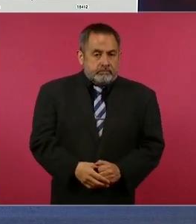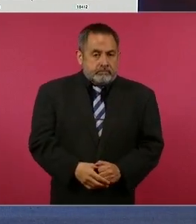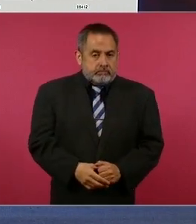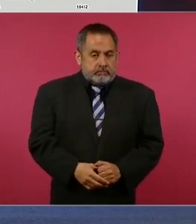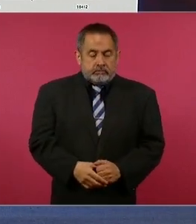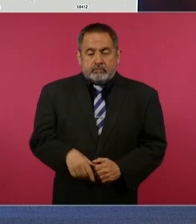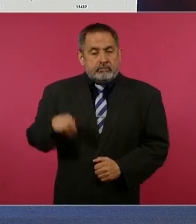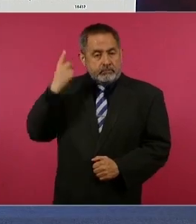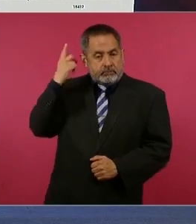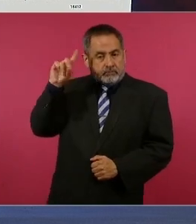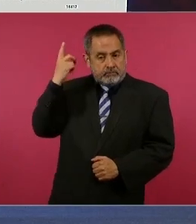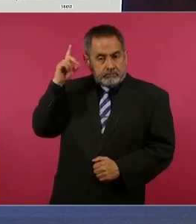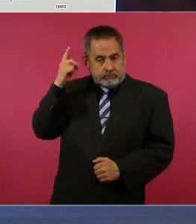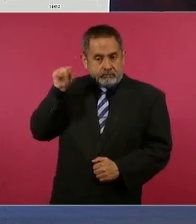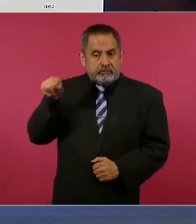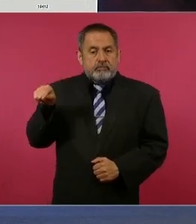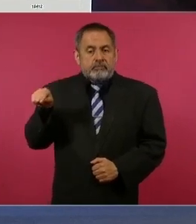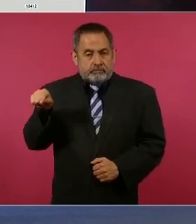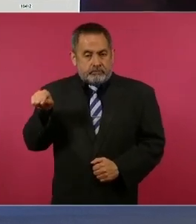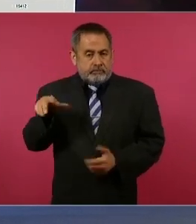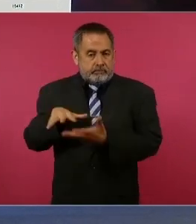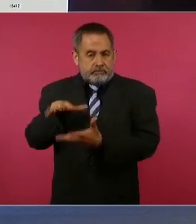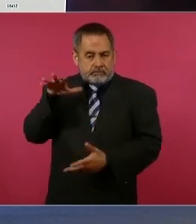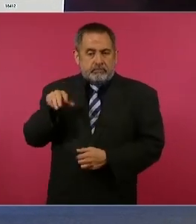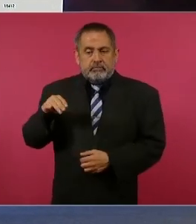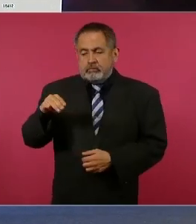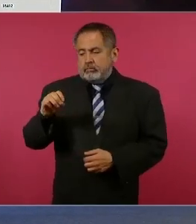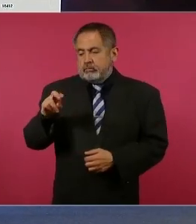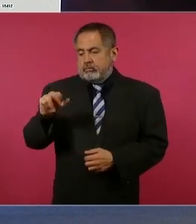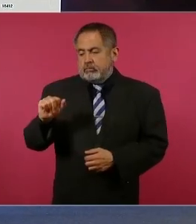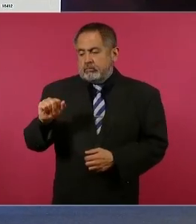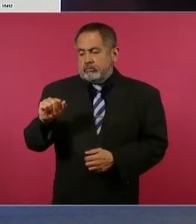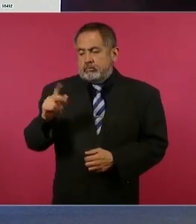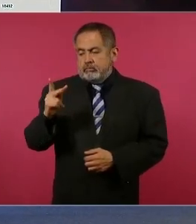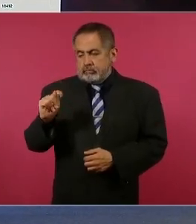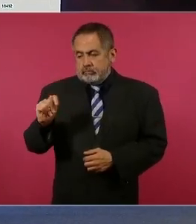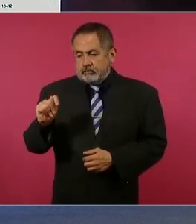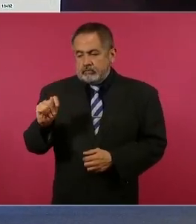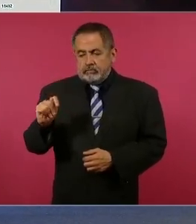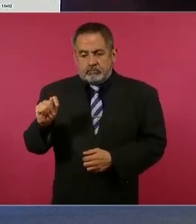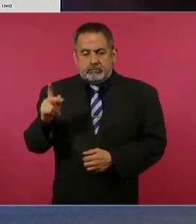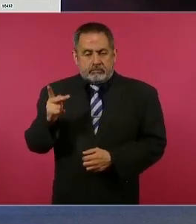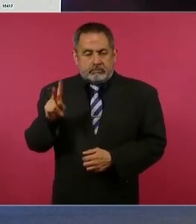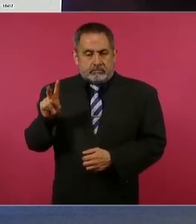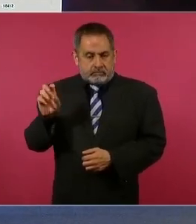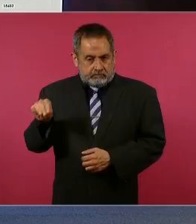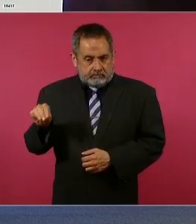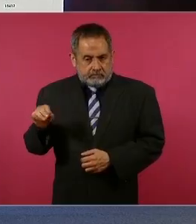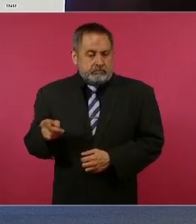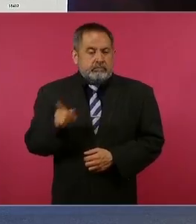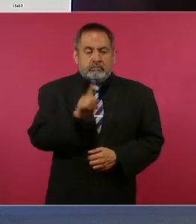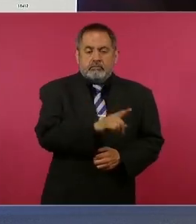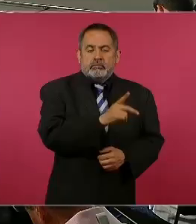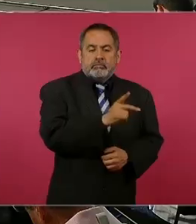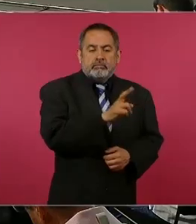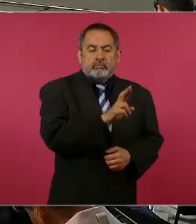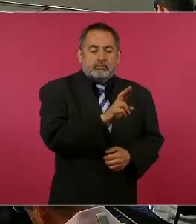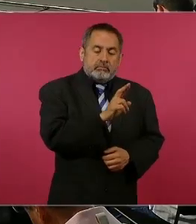de Durango, por mayoría, Morena, PT, Verde, primera minoría, PAN, PRI, PRD.